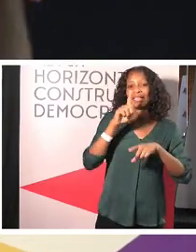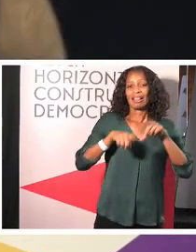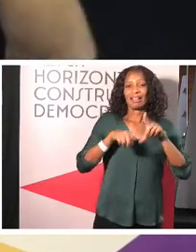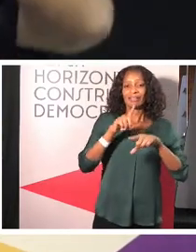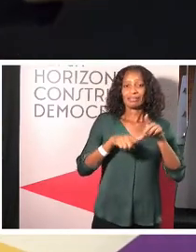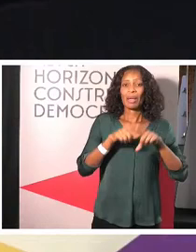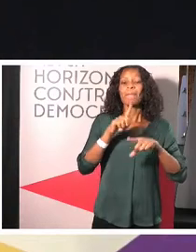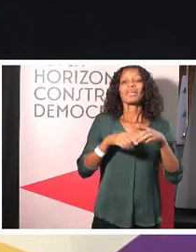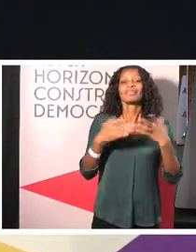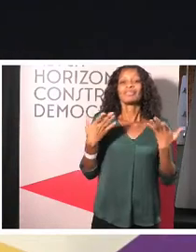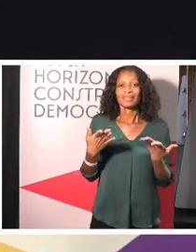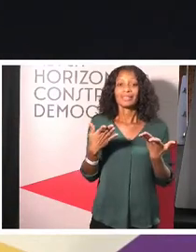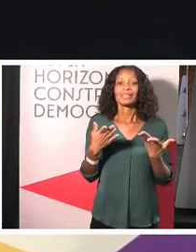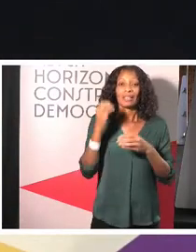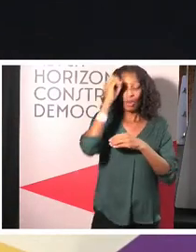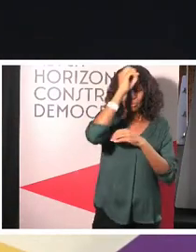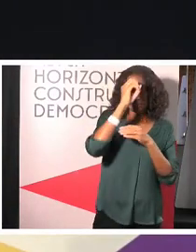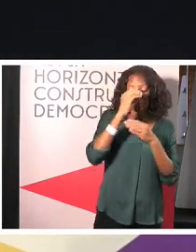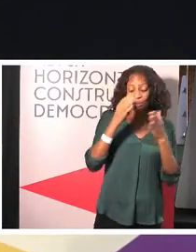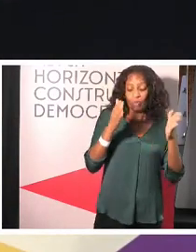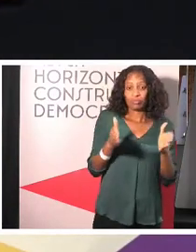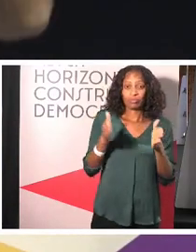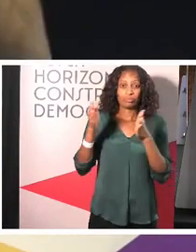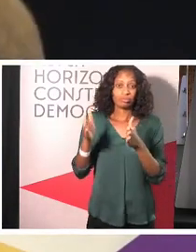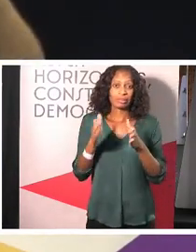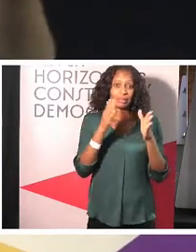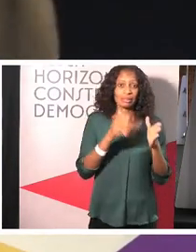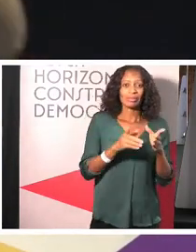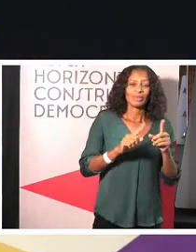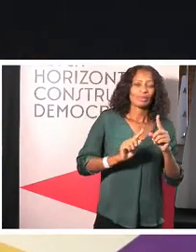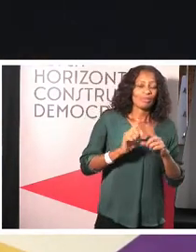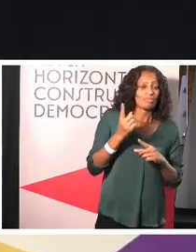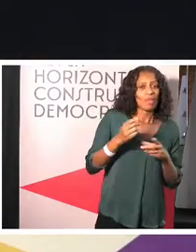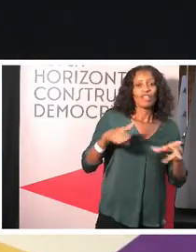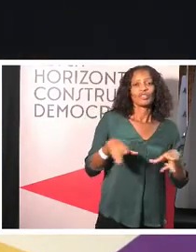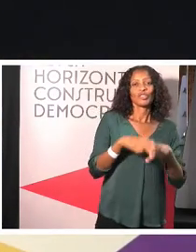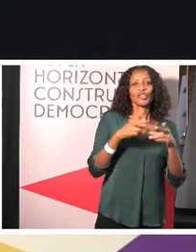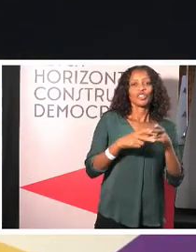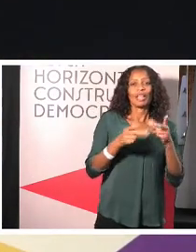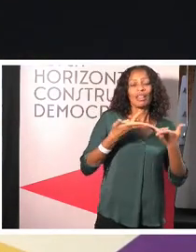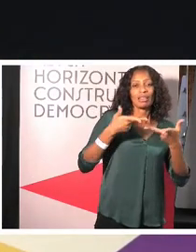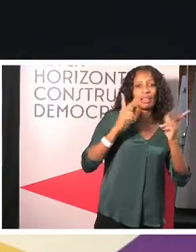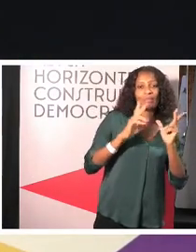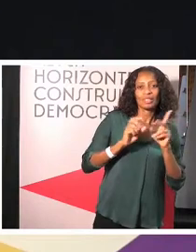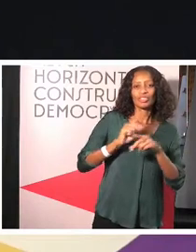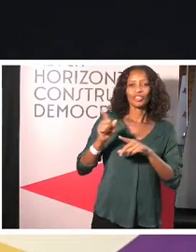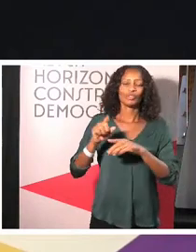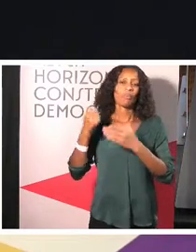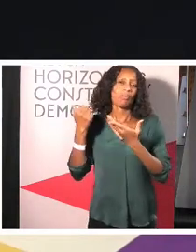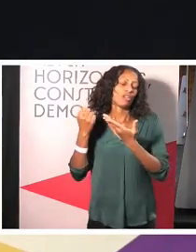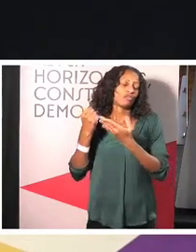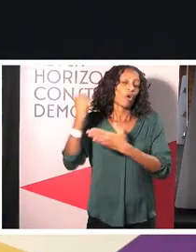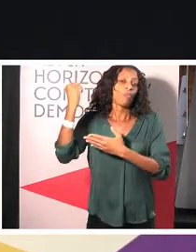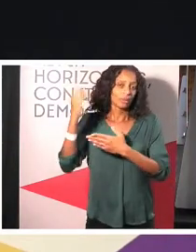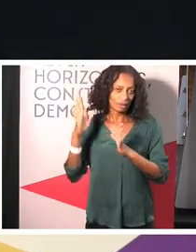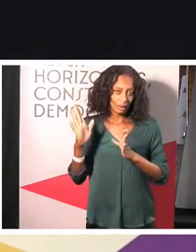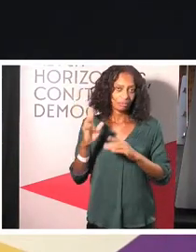socialdemócratas y las otras las posiciones más izquierdistas, más posmarxistas, ¿no? Que podrían entenderse más aquí. Y